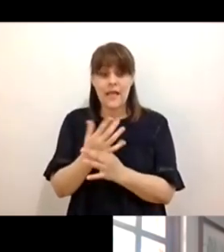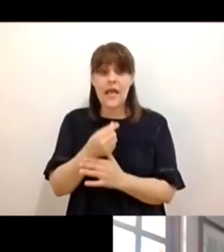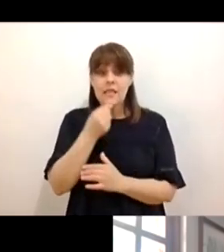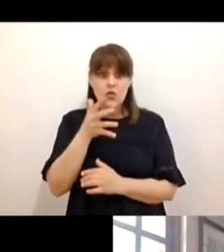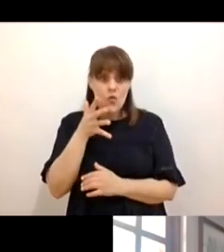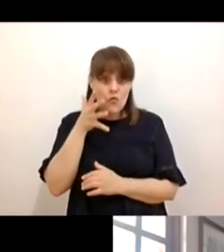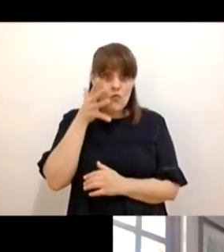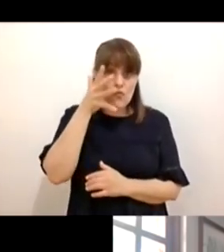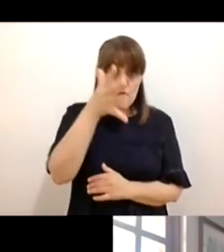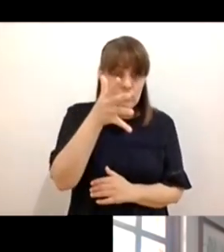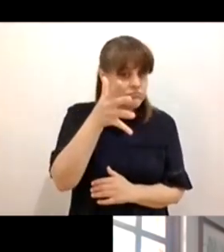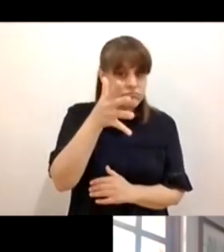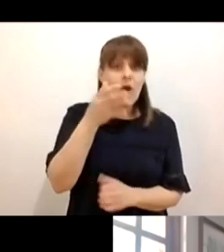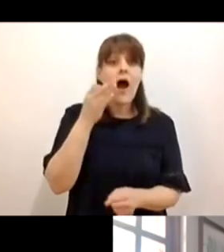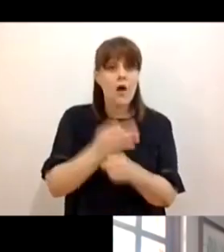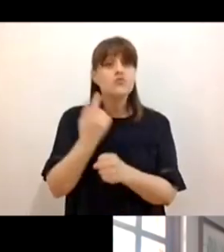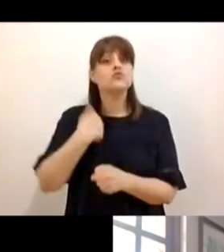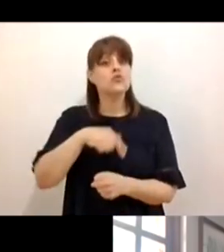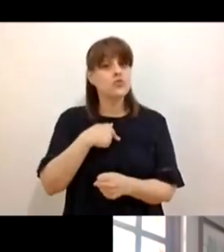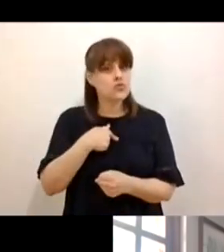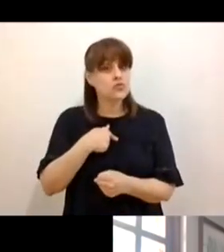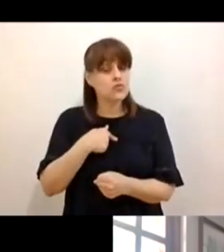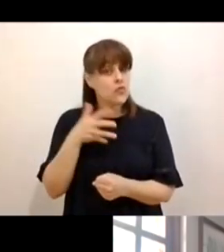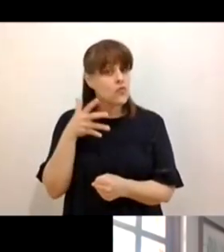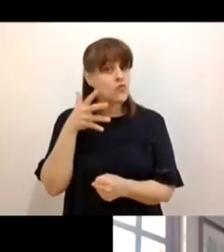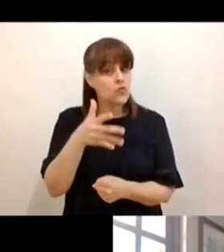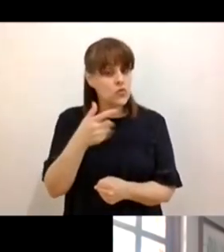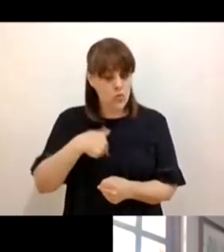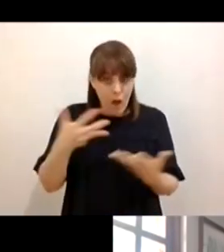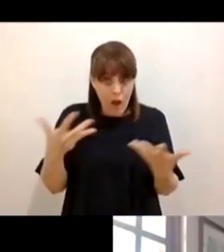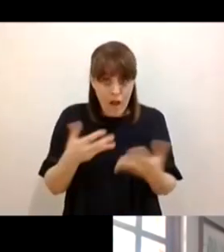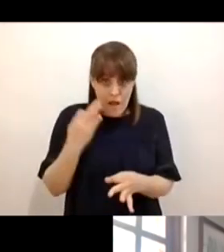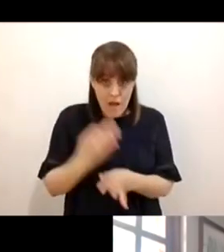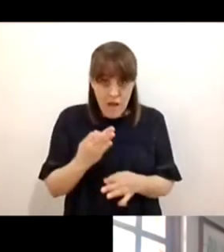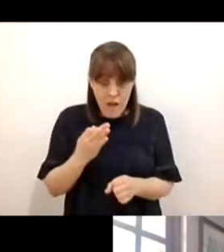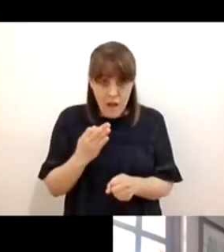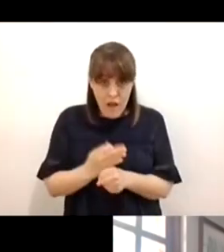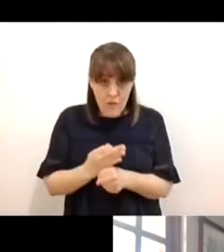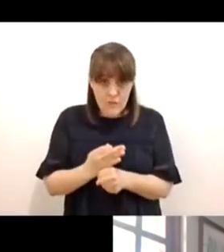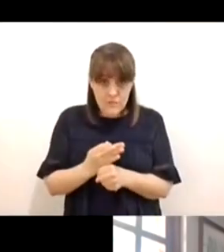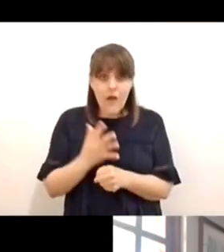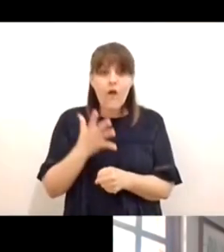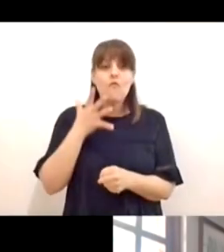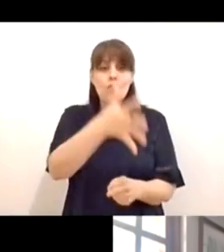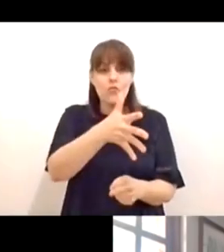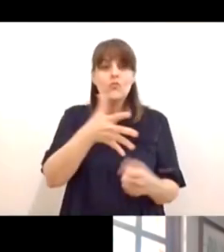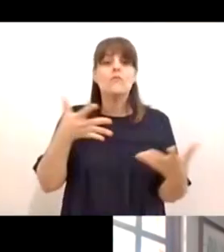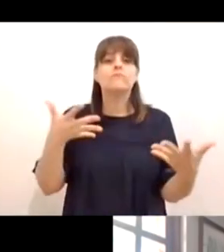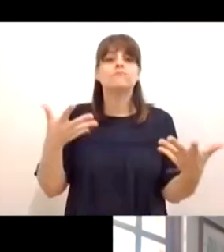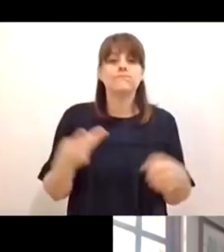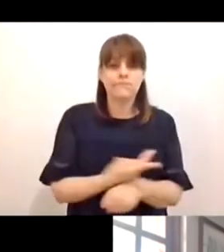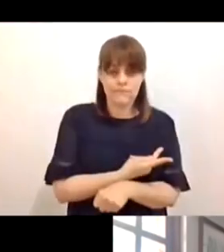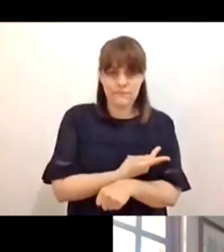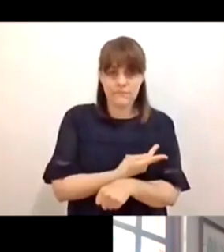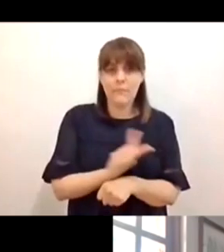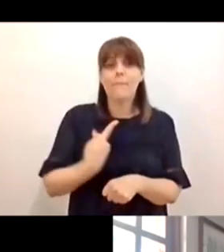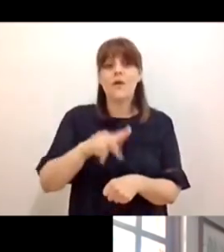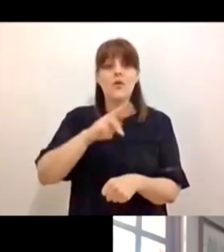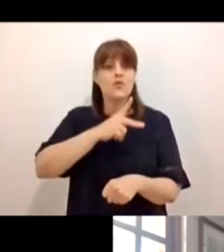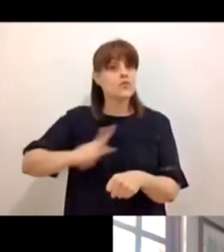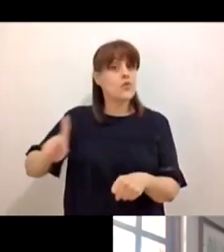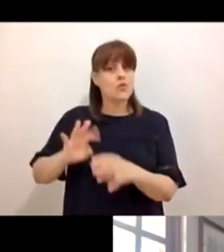lo que hagamos nosotros hoy es eso y tiene que ver con este cuidado ético y responsable en colectivo gracias